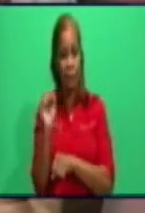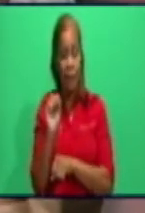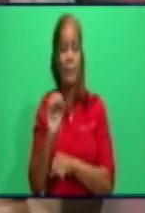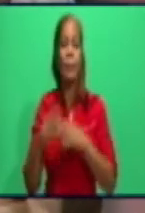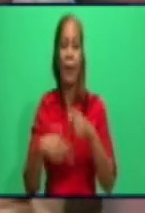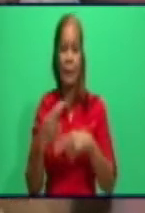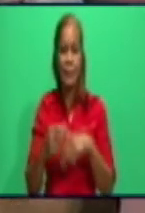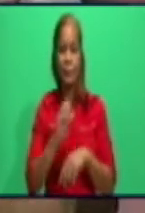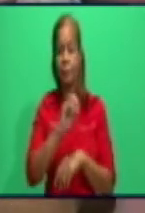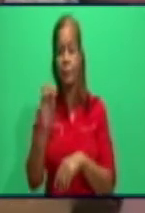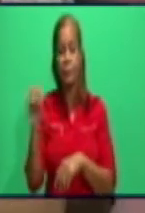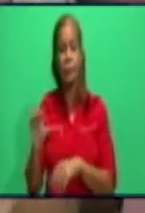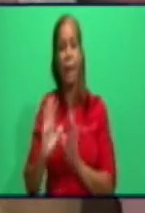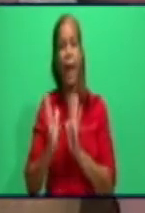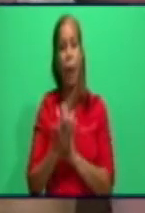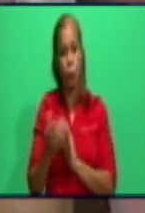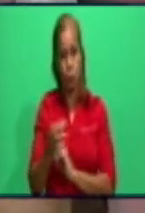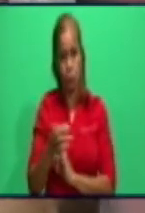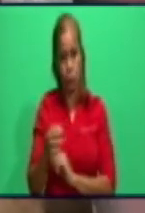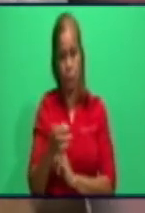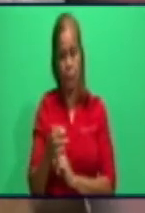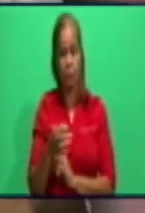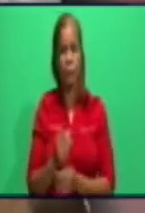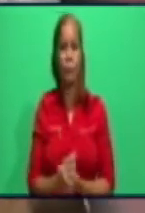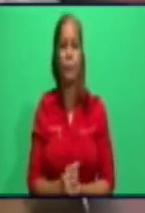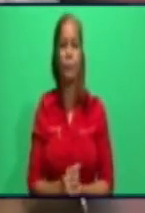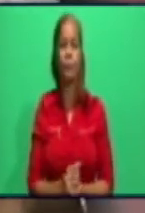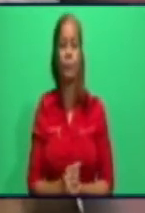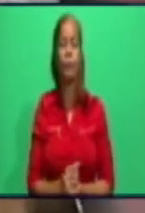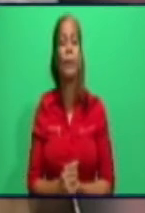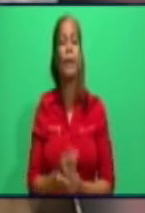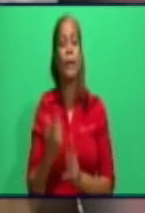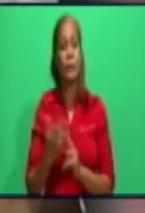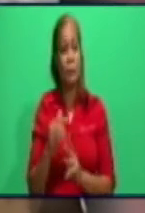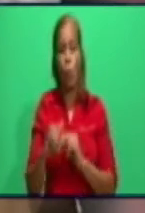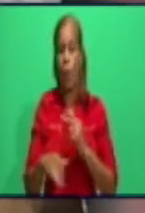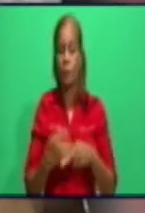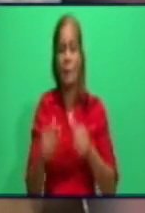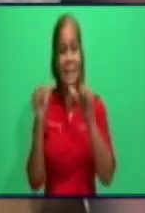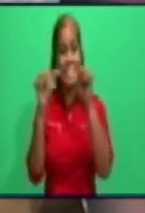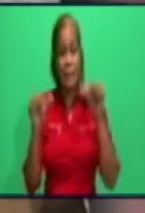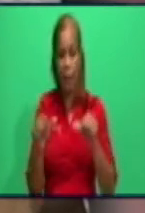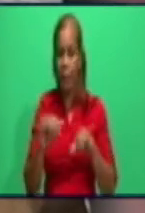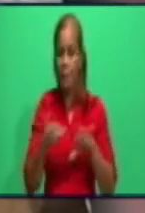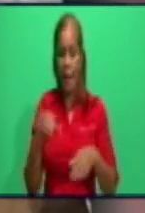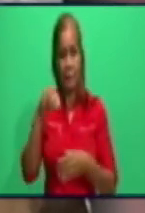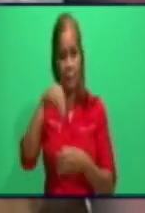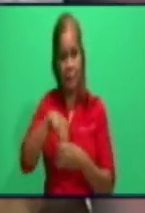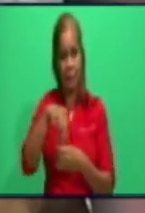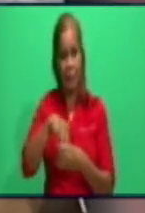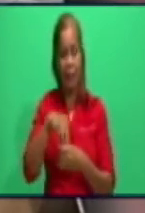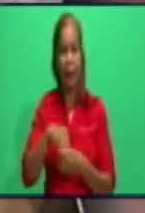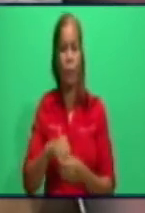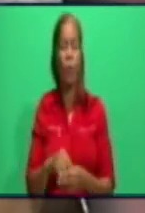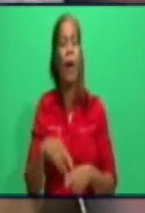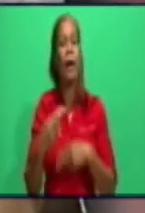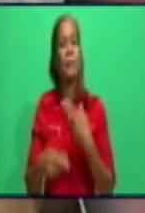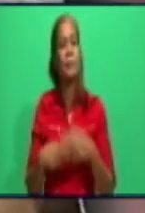sea ambulanciable, bueno, se hace a través del sistema integrado de urgencia. Ahora, haciendo referencia